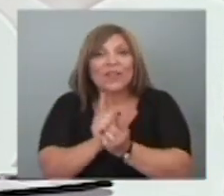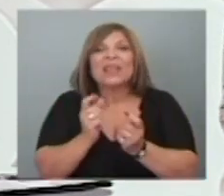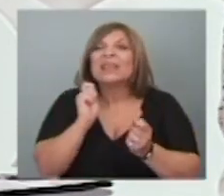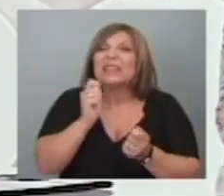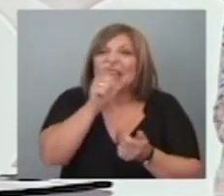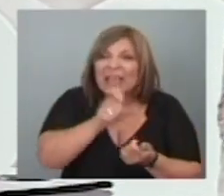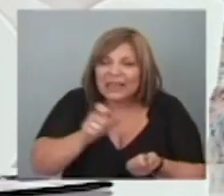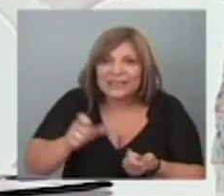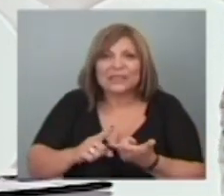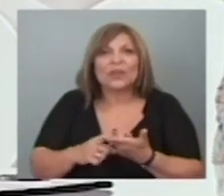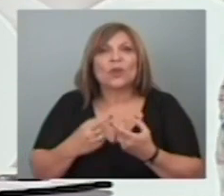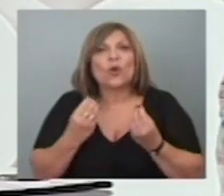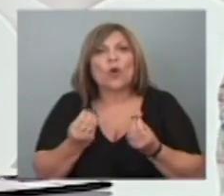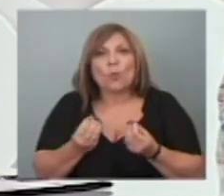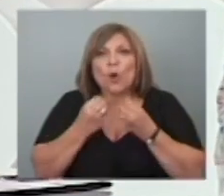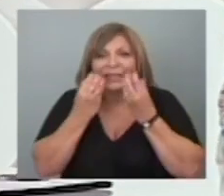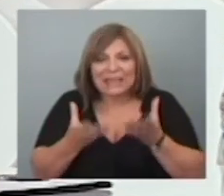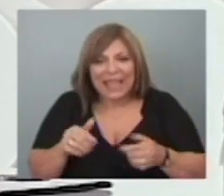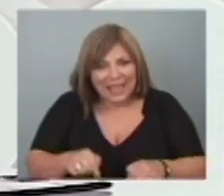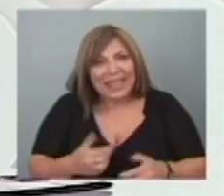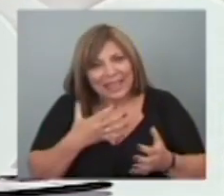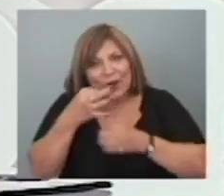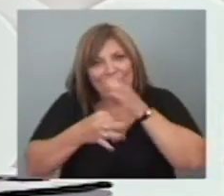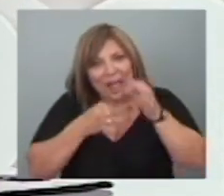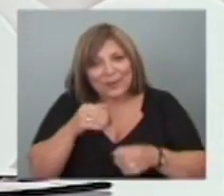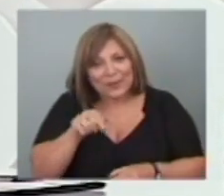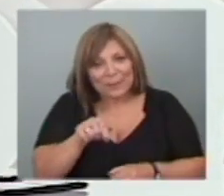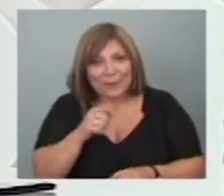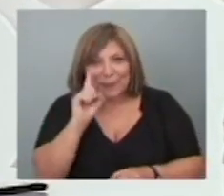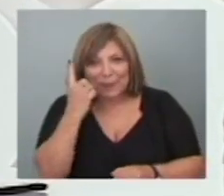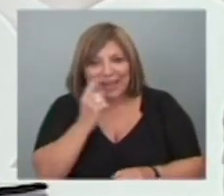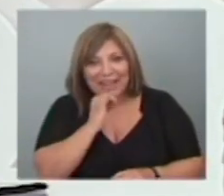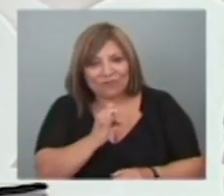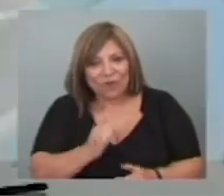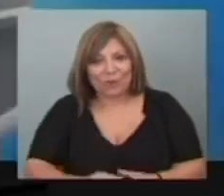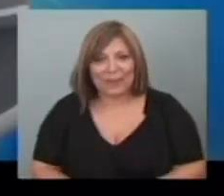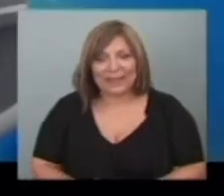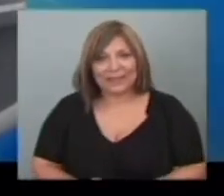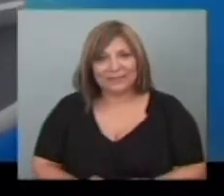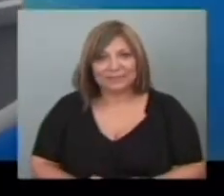quiénes son y cómo los recibimos aquí en Uruguay. De eso trata el primer informe.